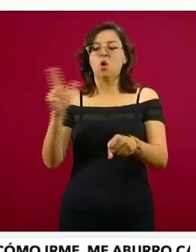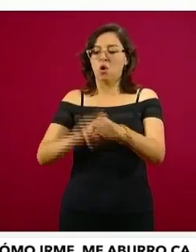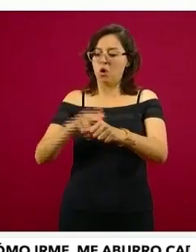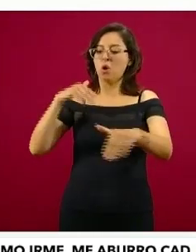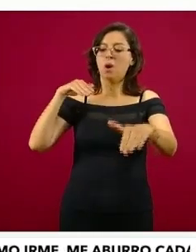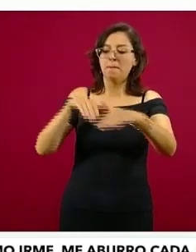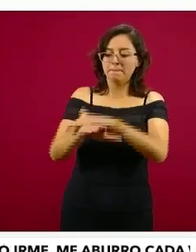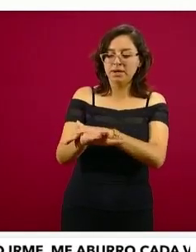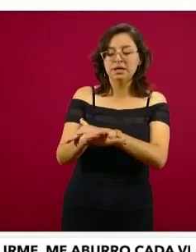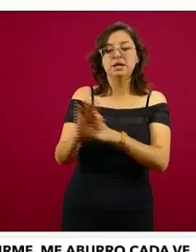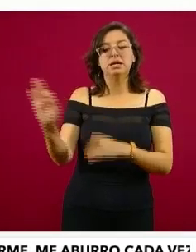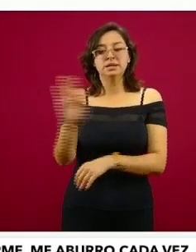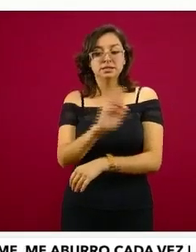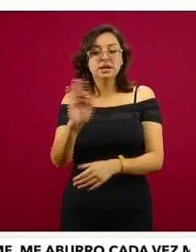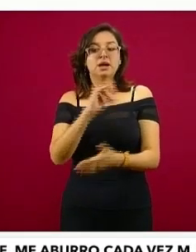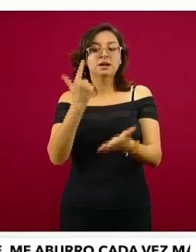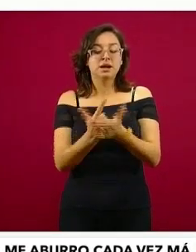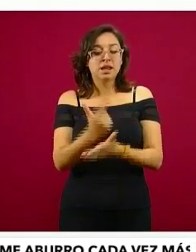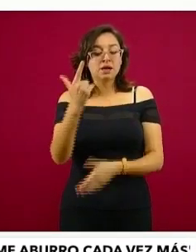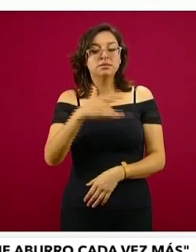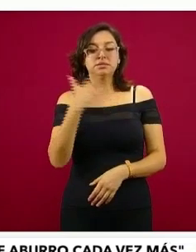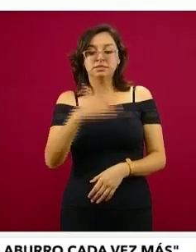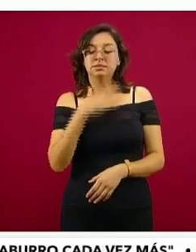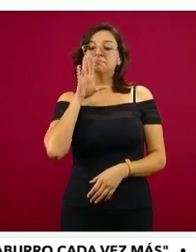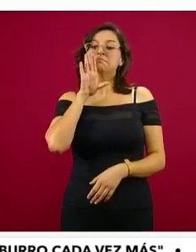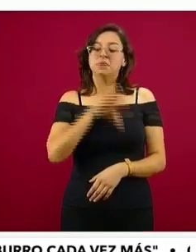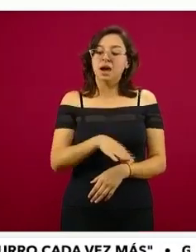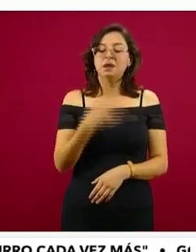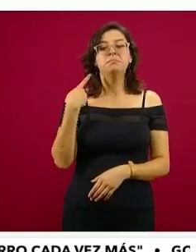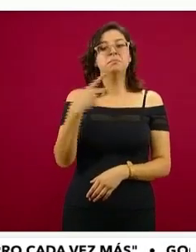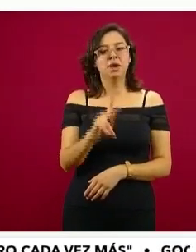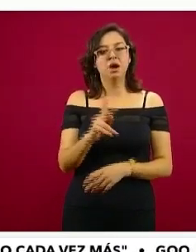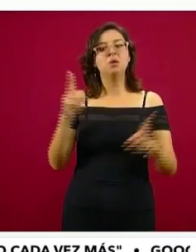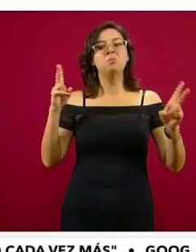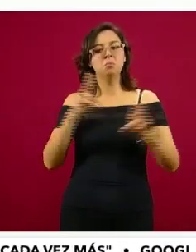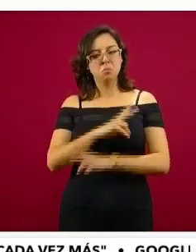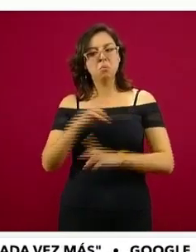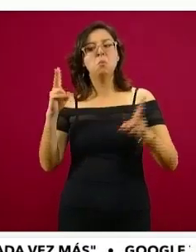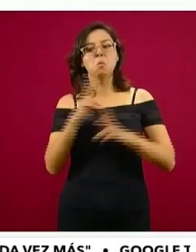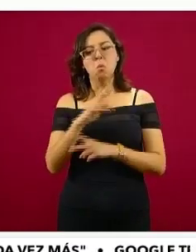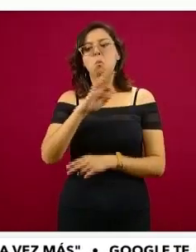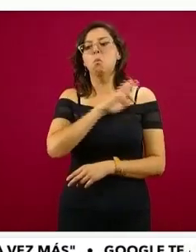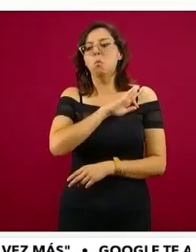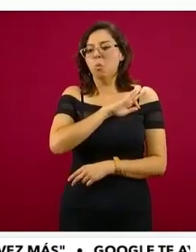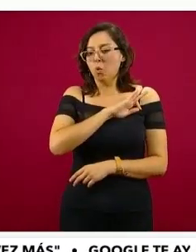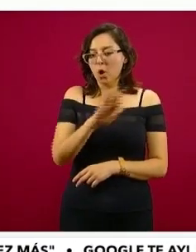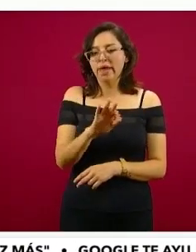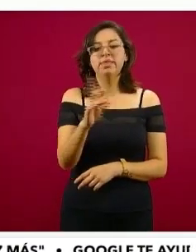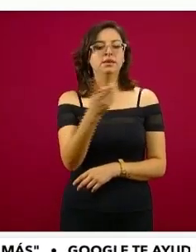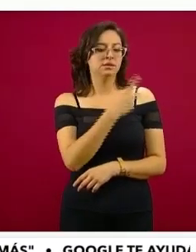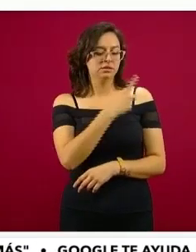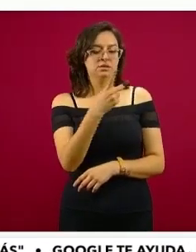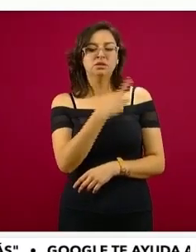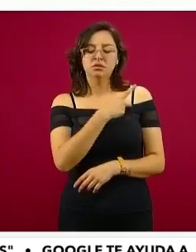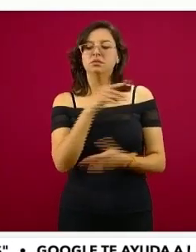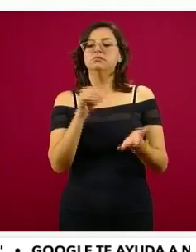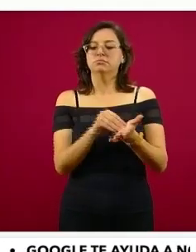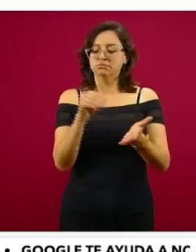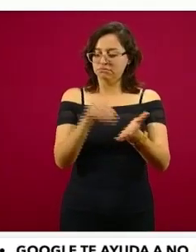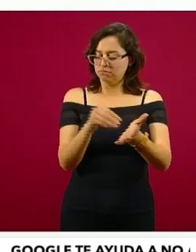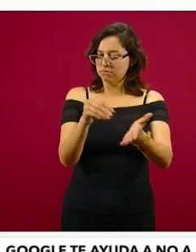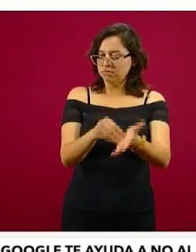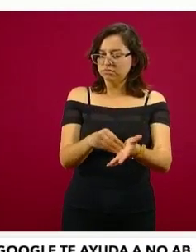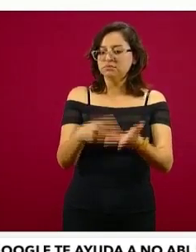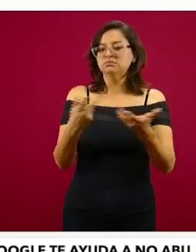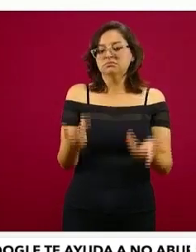alarma, alguna complicación, pero que aún así todavía la función respiratoria está bien, está conservada,